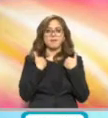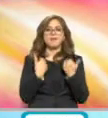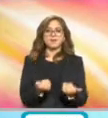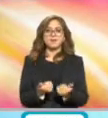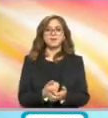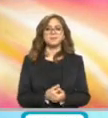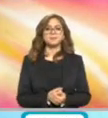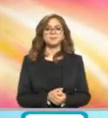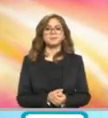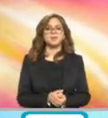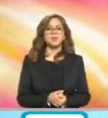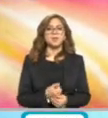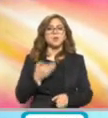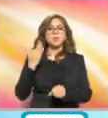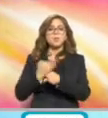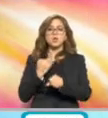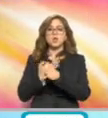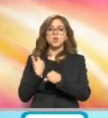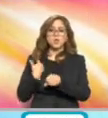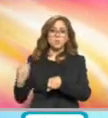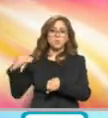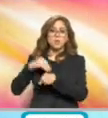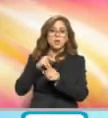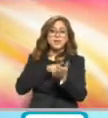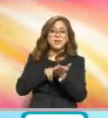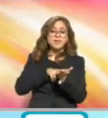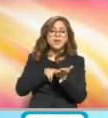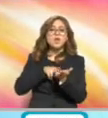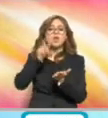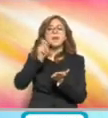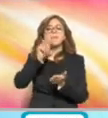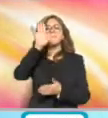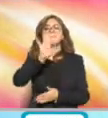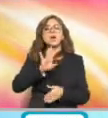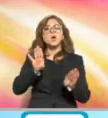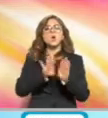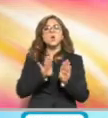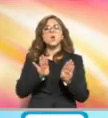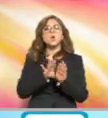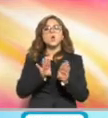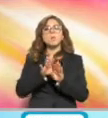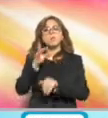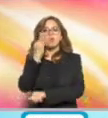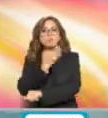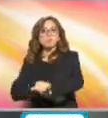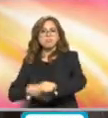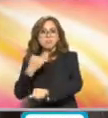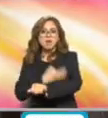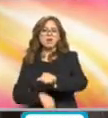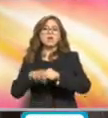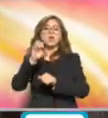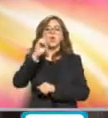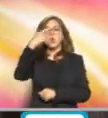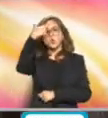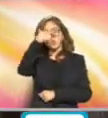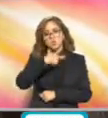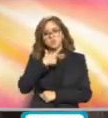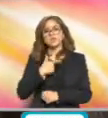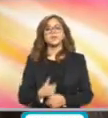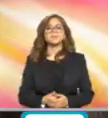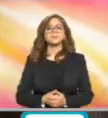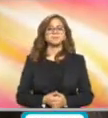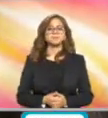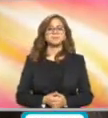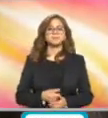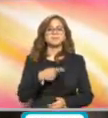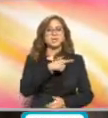ya si le metemos un tono negro, ya se nos va el maquillaje más hacia la tarde Claro. o hacia la noche. Sí, o sea, de día no